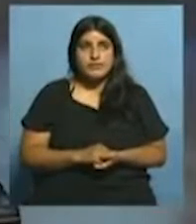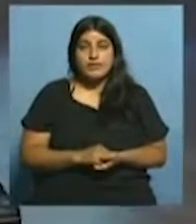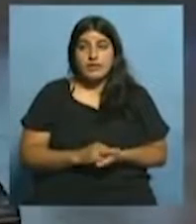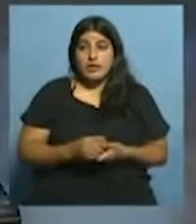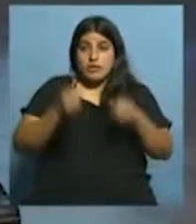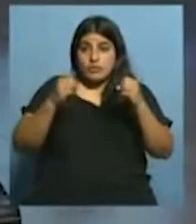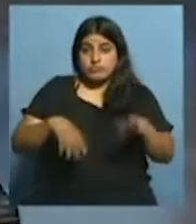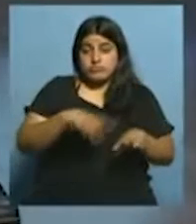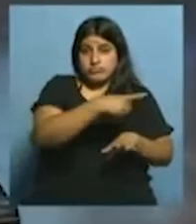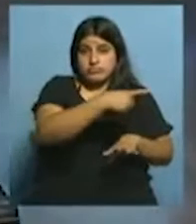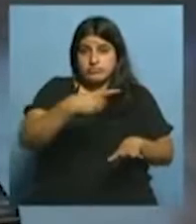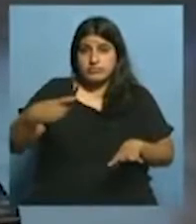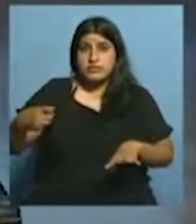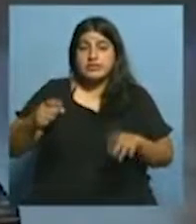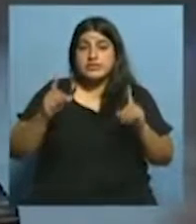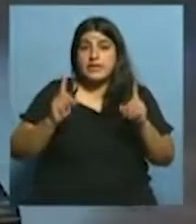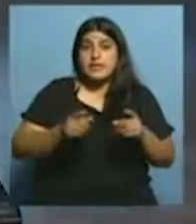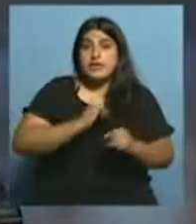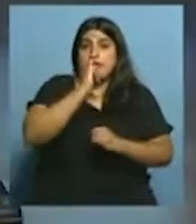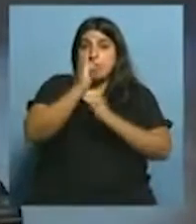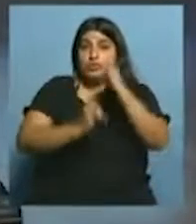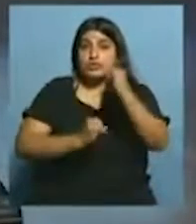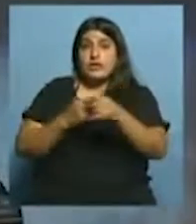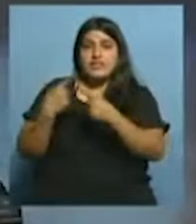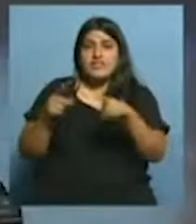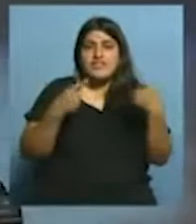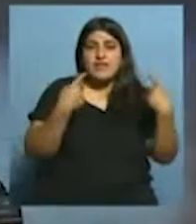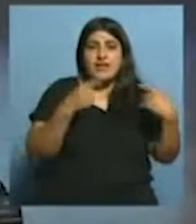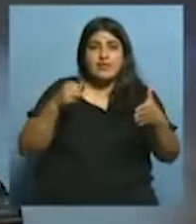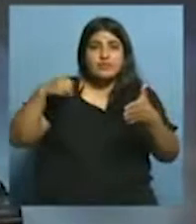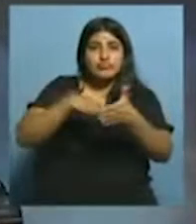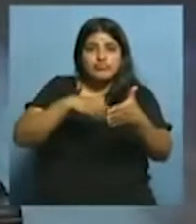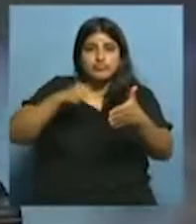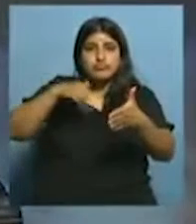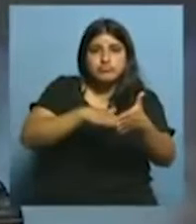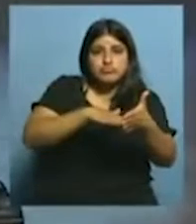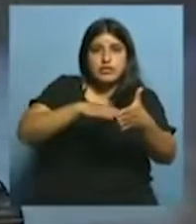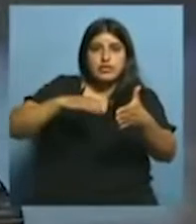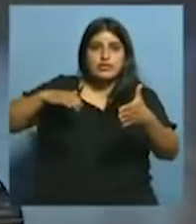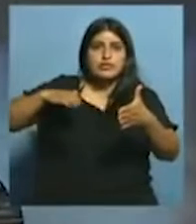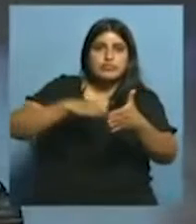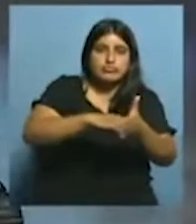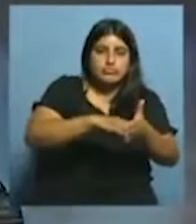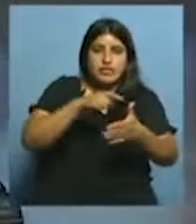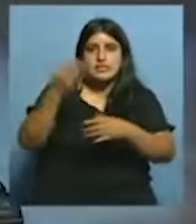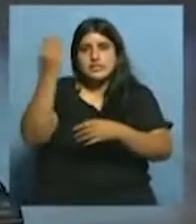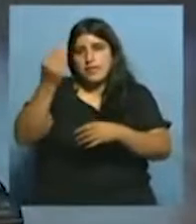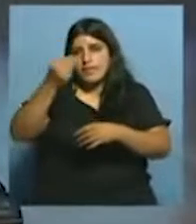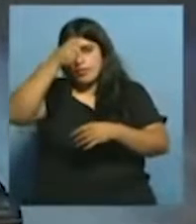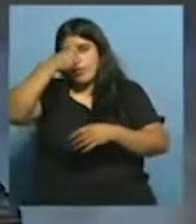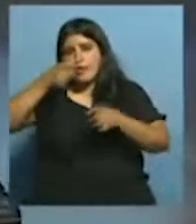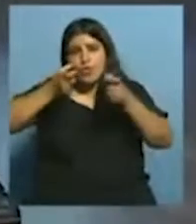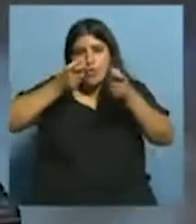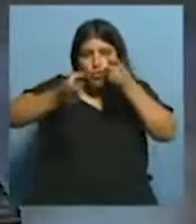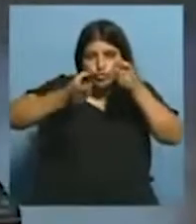Y comenzando la semana, también es habitual hablar de los accidentes de tránsito que se registraron el fin de semana, de